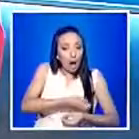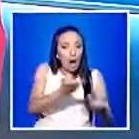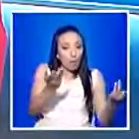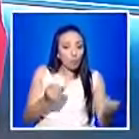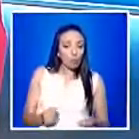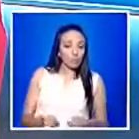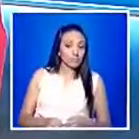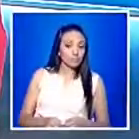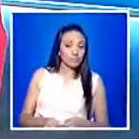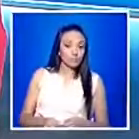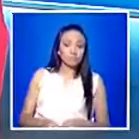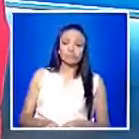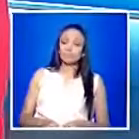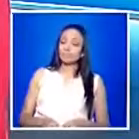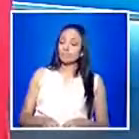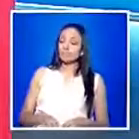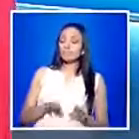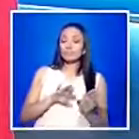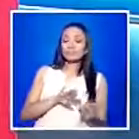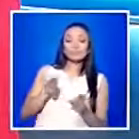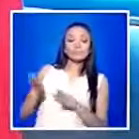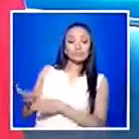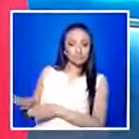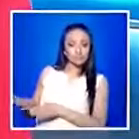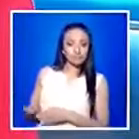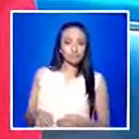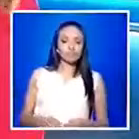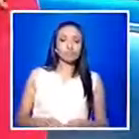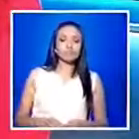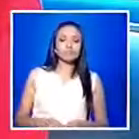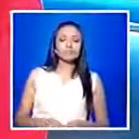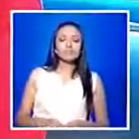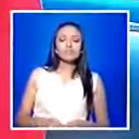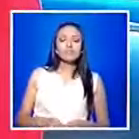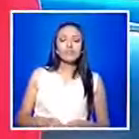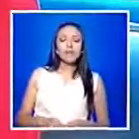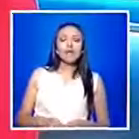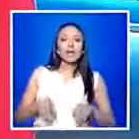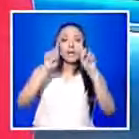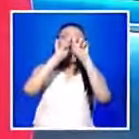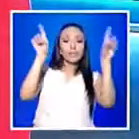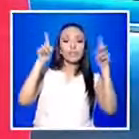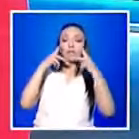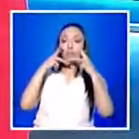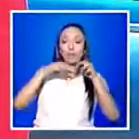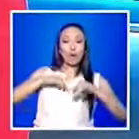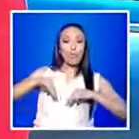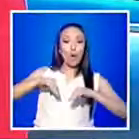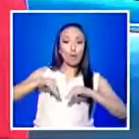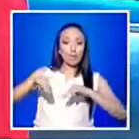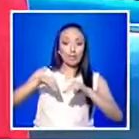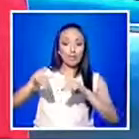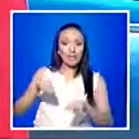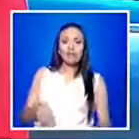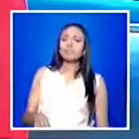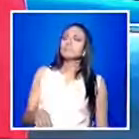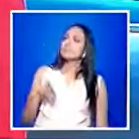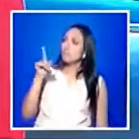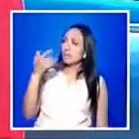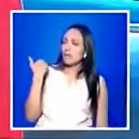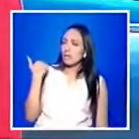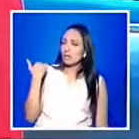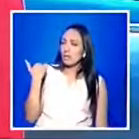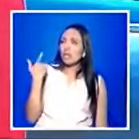líquido vital el agua. Son las 8 de la mañana con 12 minutos y ahora les contamos que la empresa pública de movilidad y obras públicas tiene una póliza